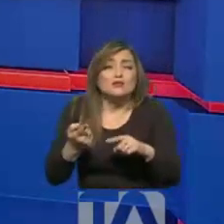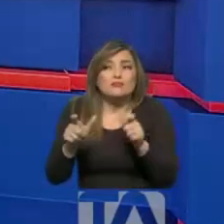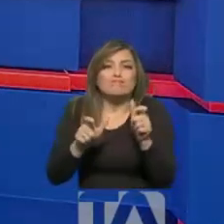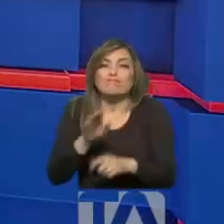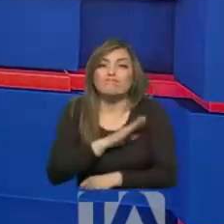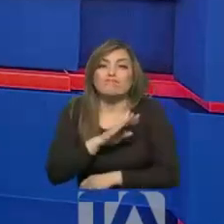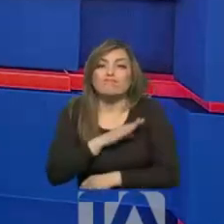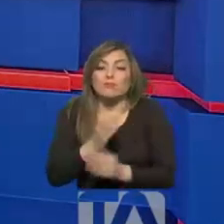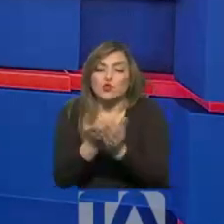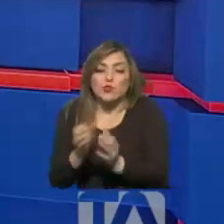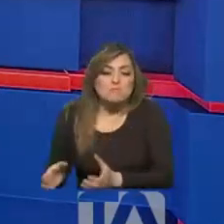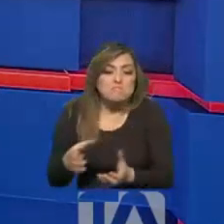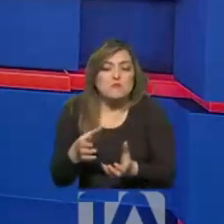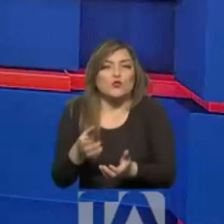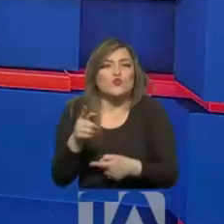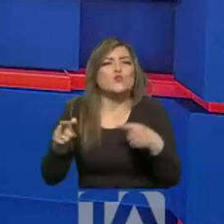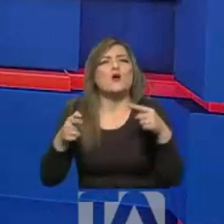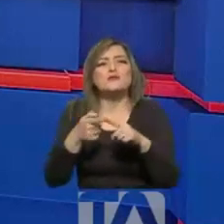malos moradores botan la basura.